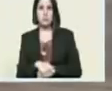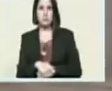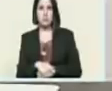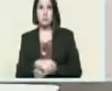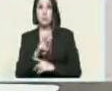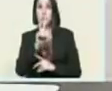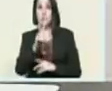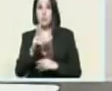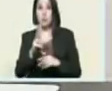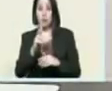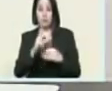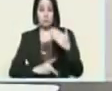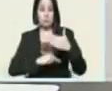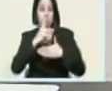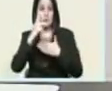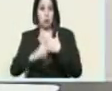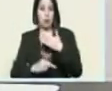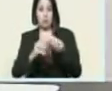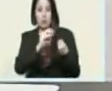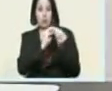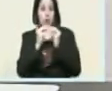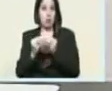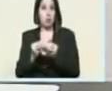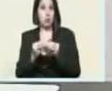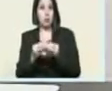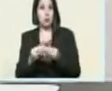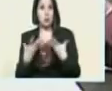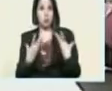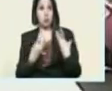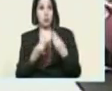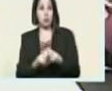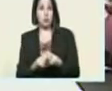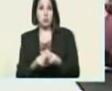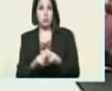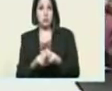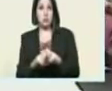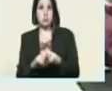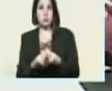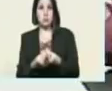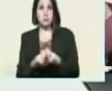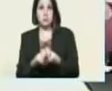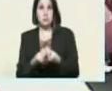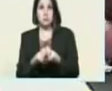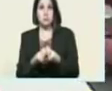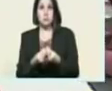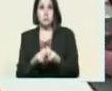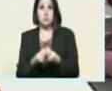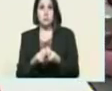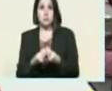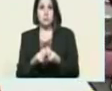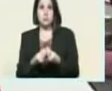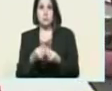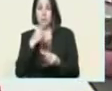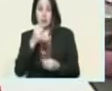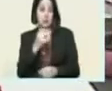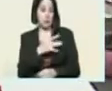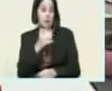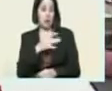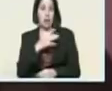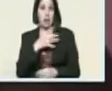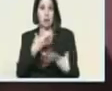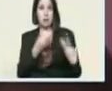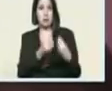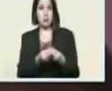Son dos programas que van de la mano porque son dos programas regidos por el carné de la